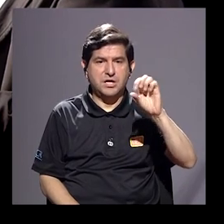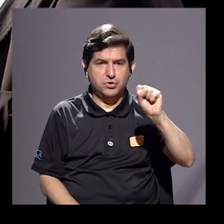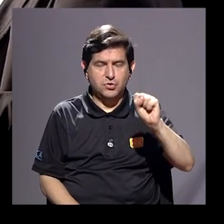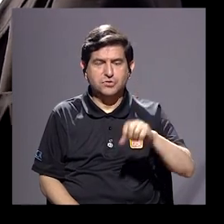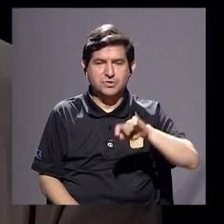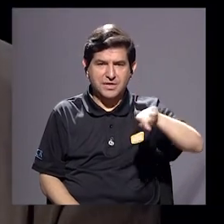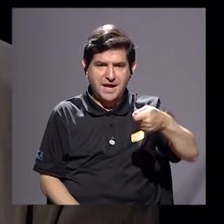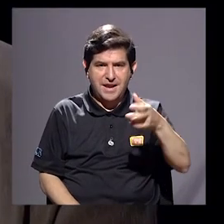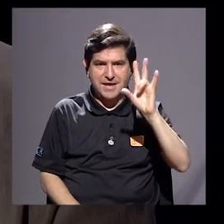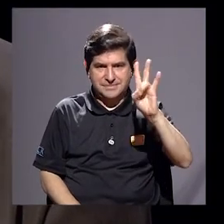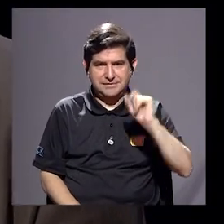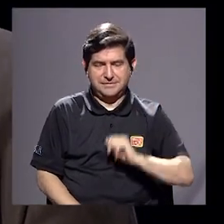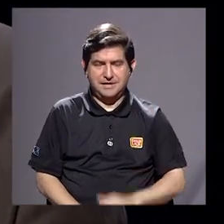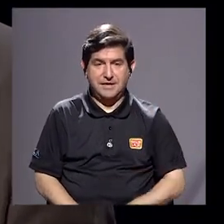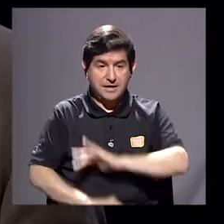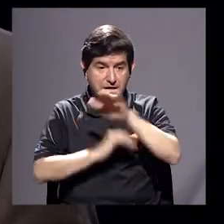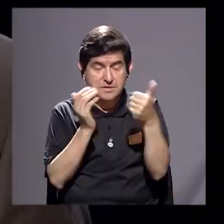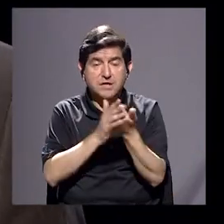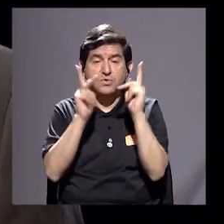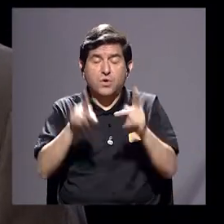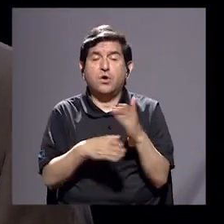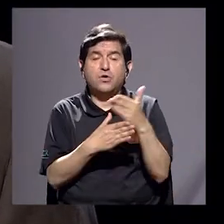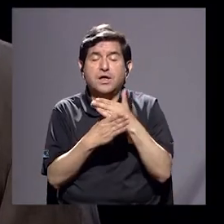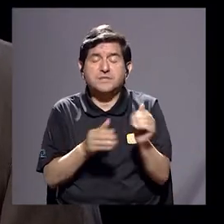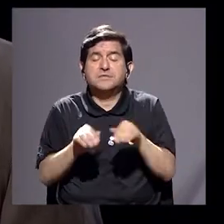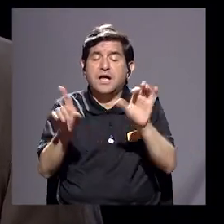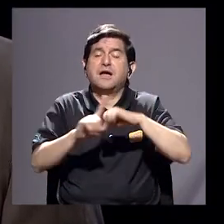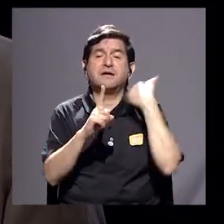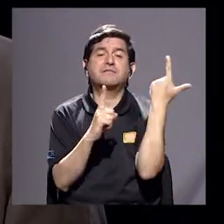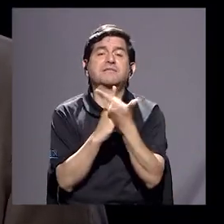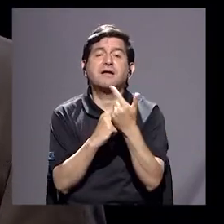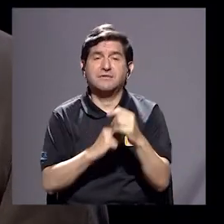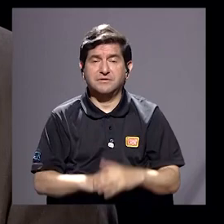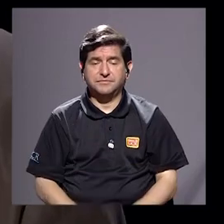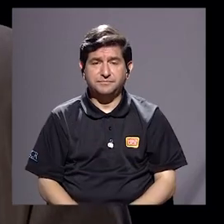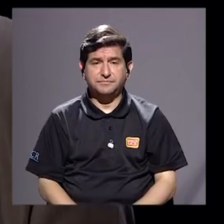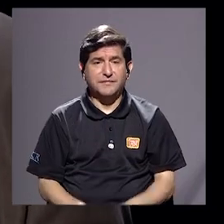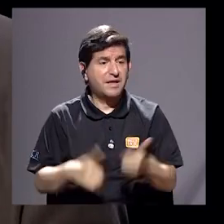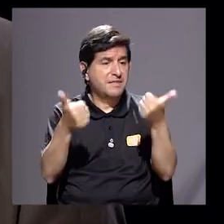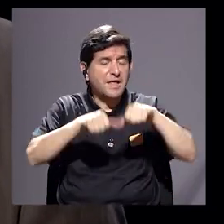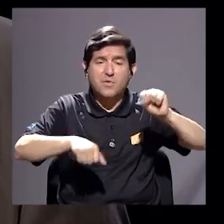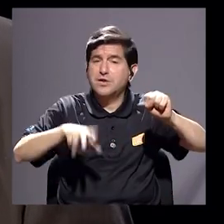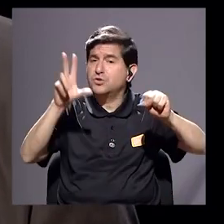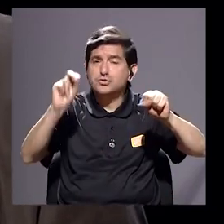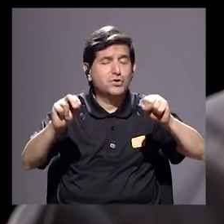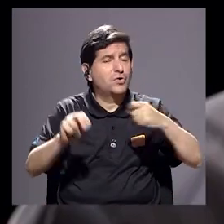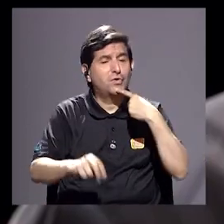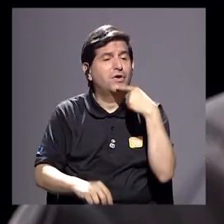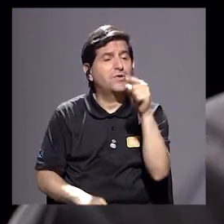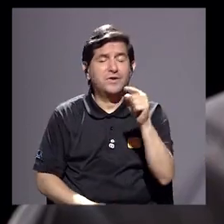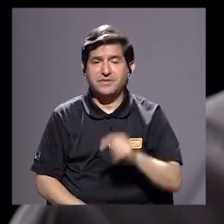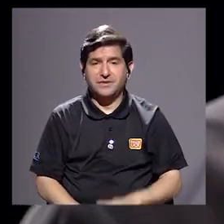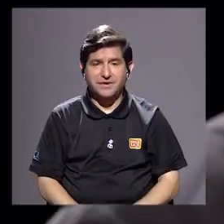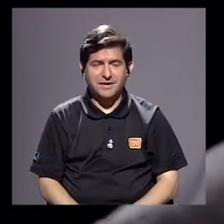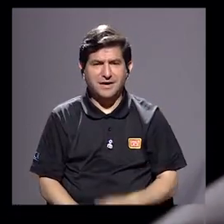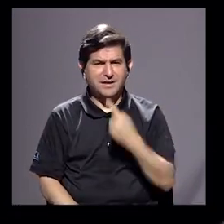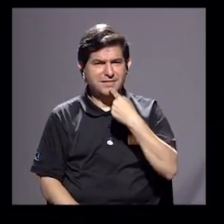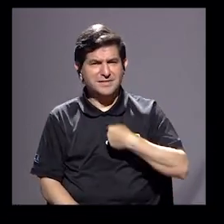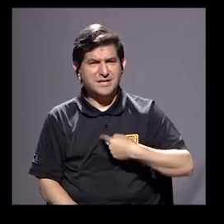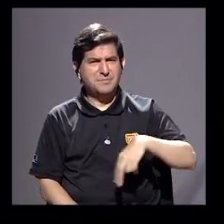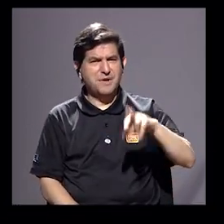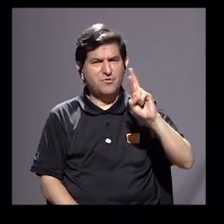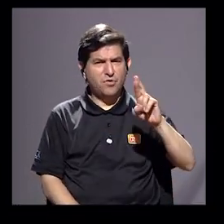7 todo el mundo lo compartió por redes sociales estemos de acuerdo o no con lo que diga ignacio me decía rodolfo gonzález